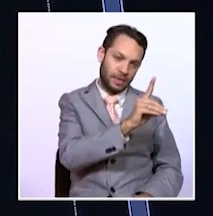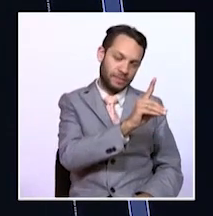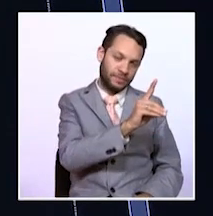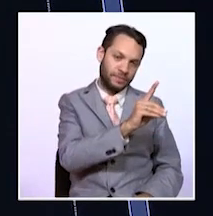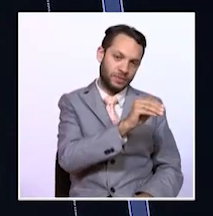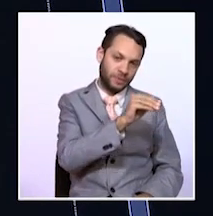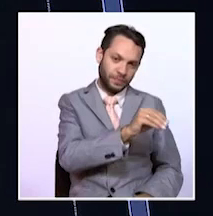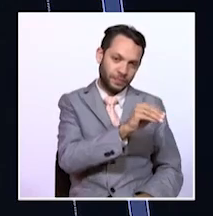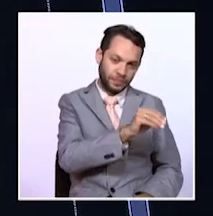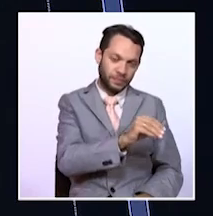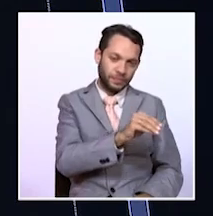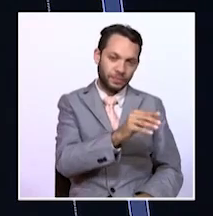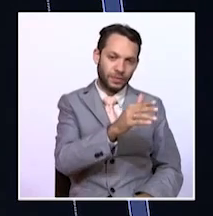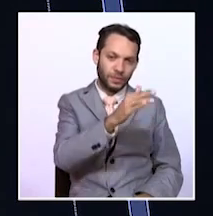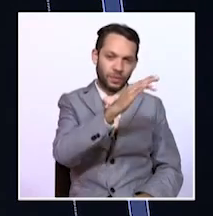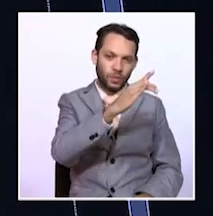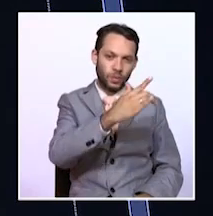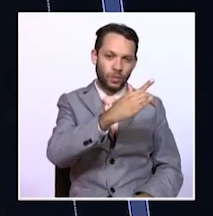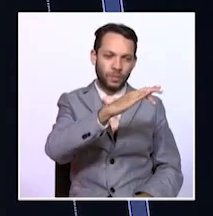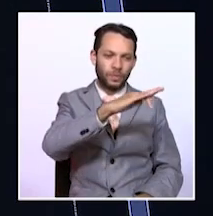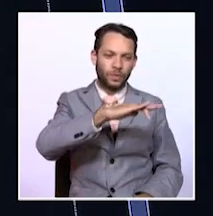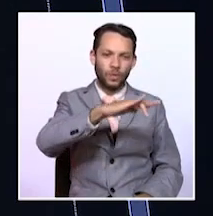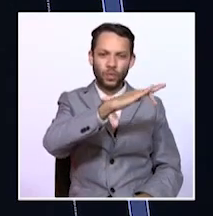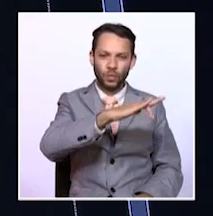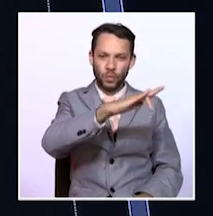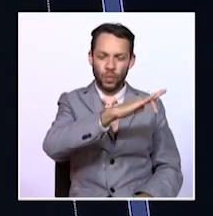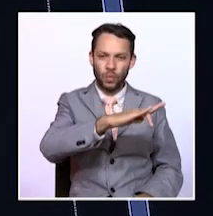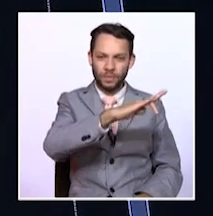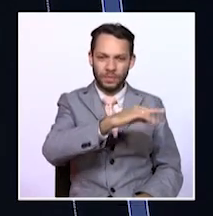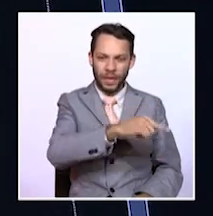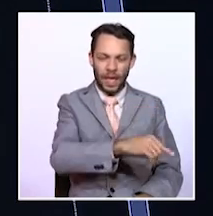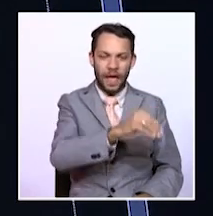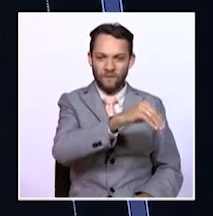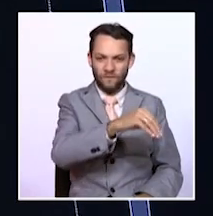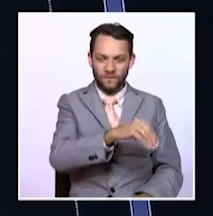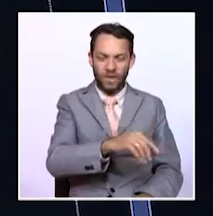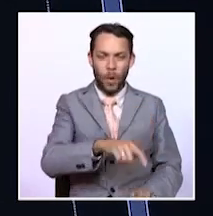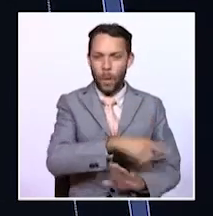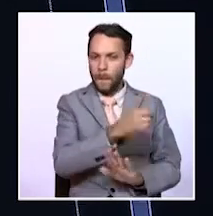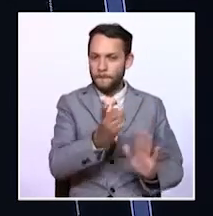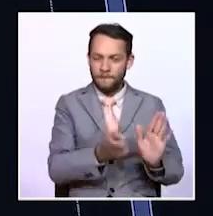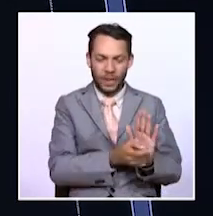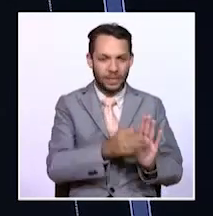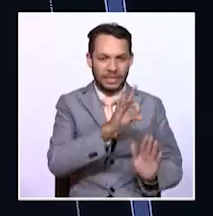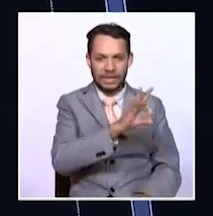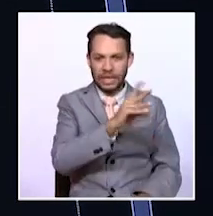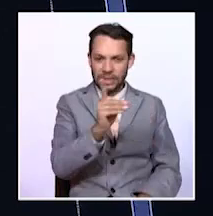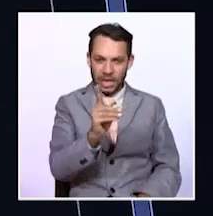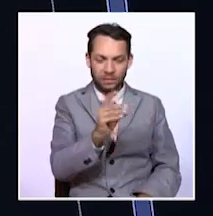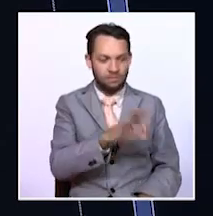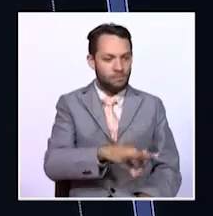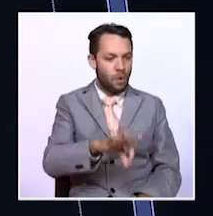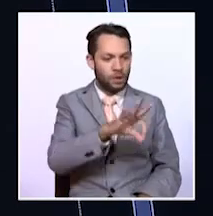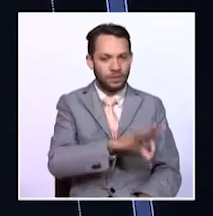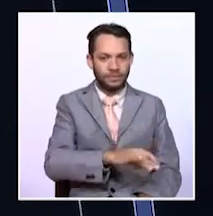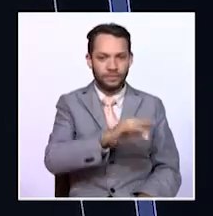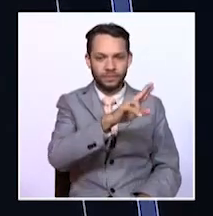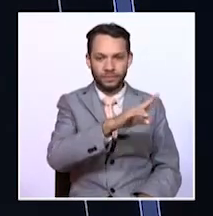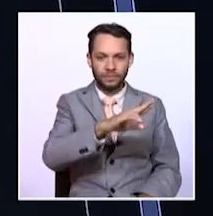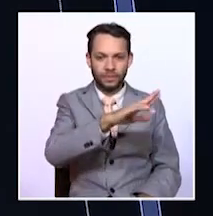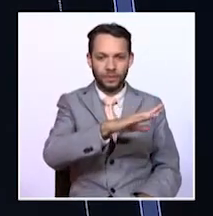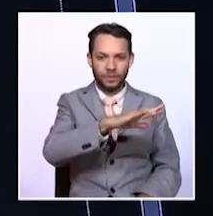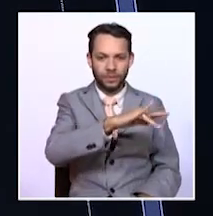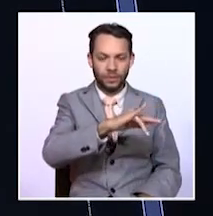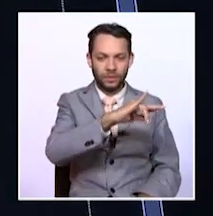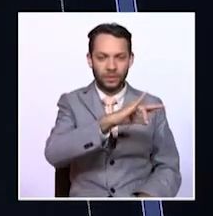una ecografía tridimensional, como su nombre lo indica. Ecografía en 3D son 3 dimensiones, largo, alto y